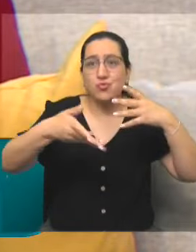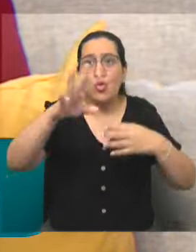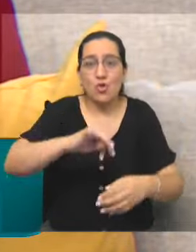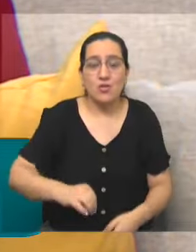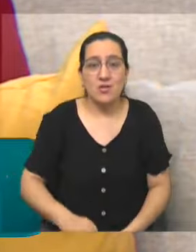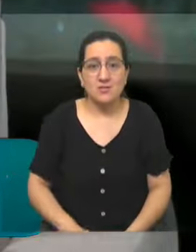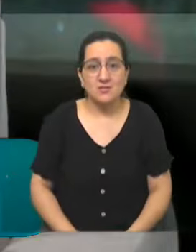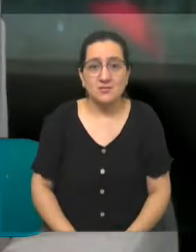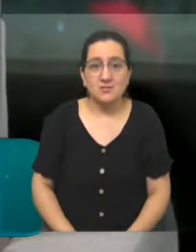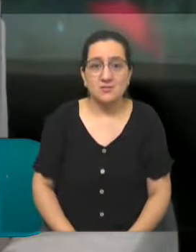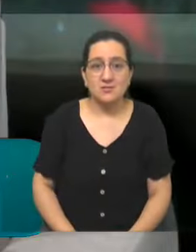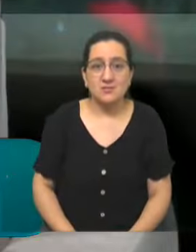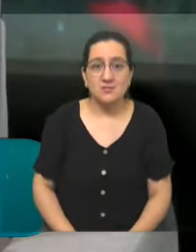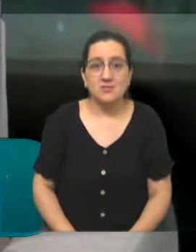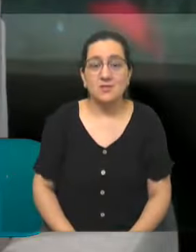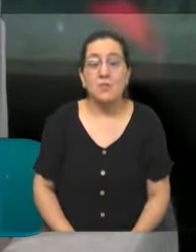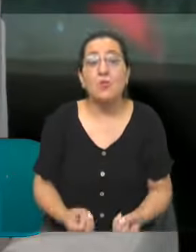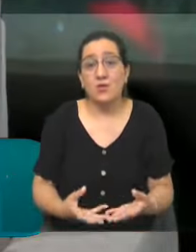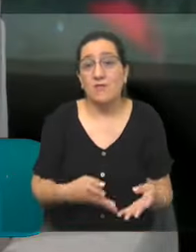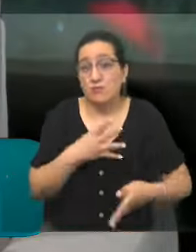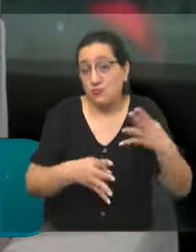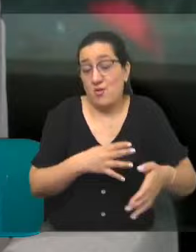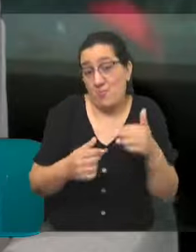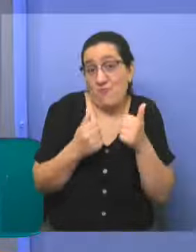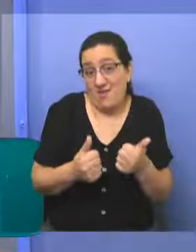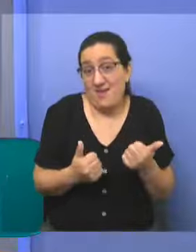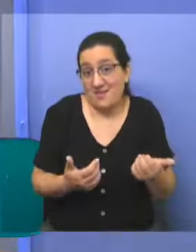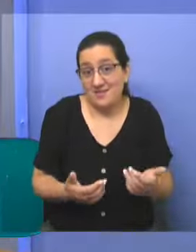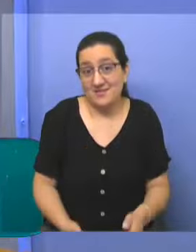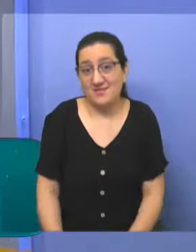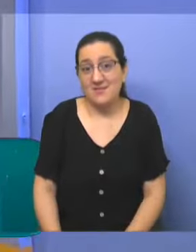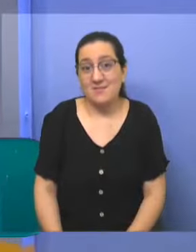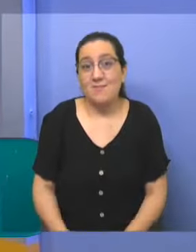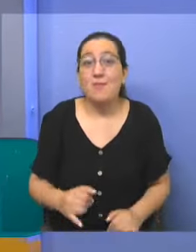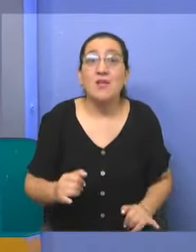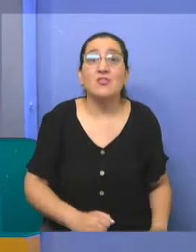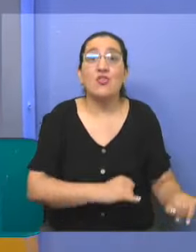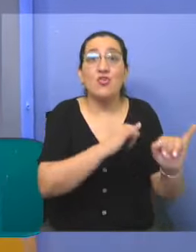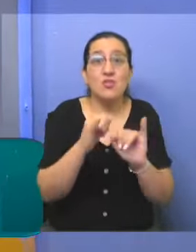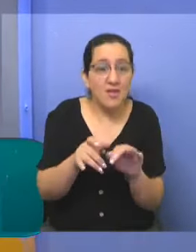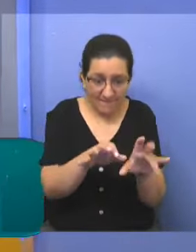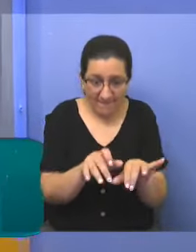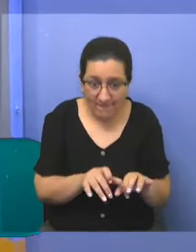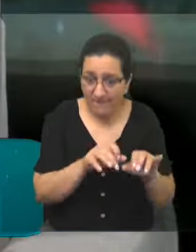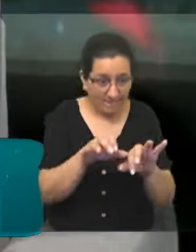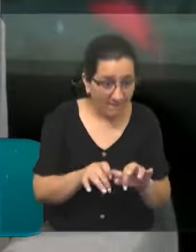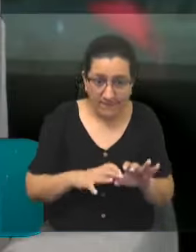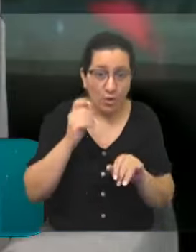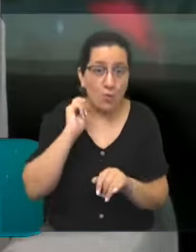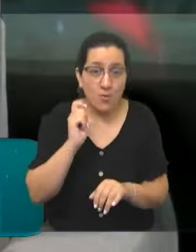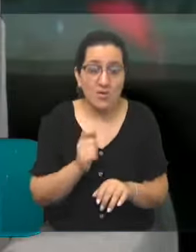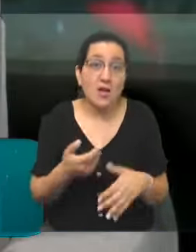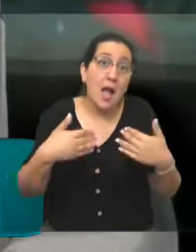el éxito. Eso es el éxito. Báncate el éxito, Tabárez. Van a estar hoy todo el día ingresando los datos de los cumpleaños. María se ve